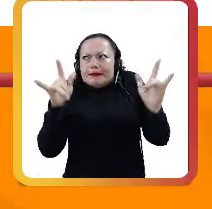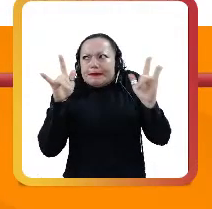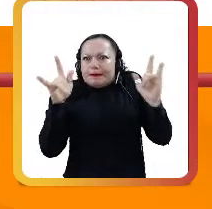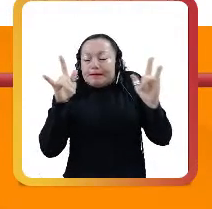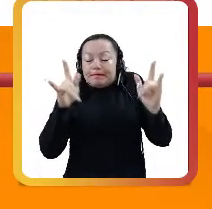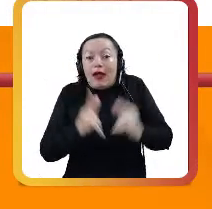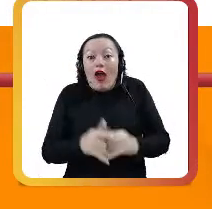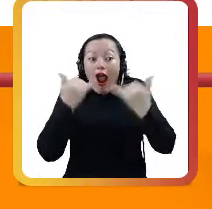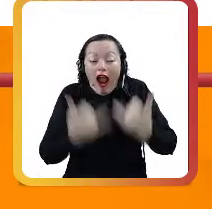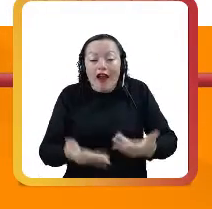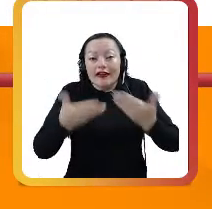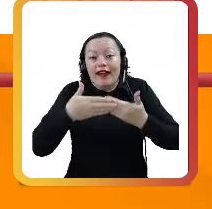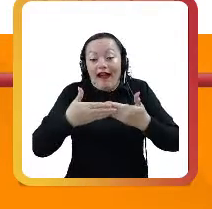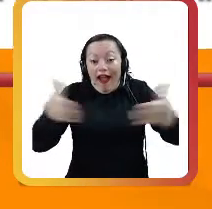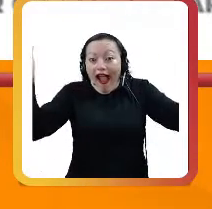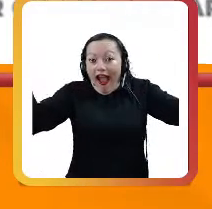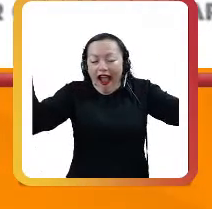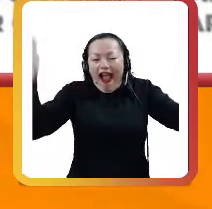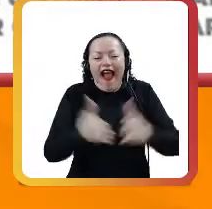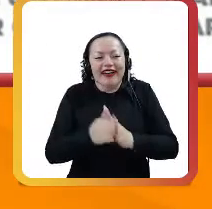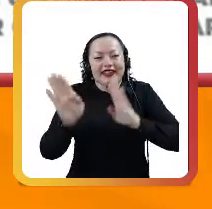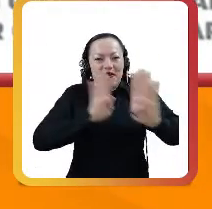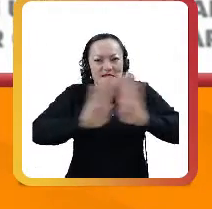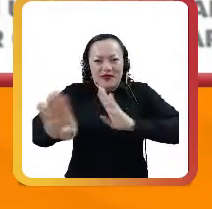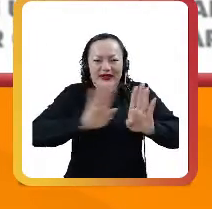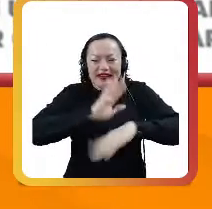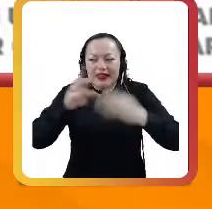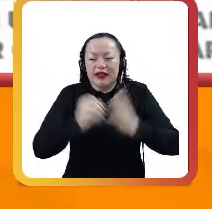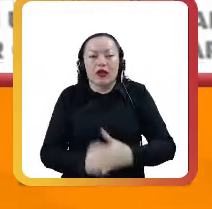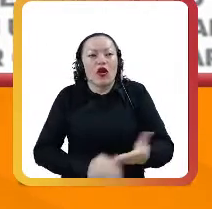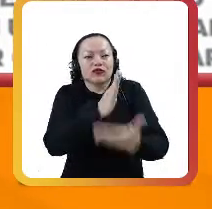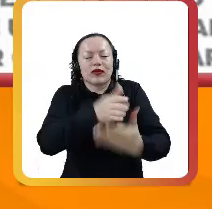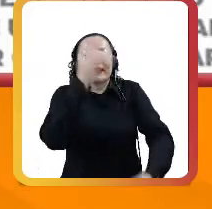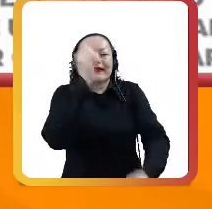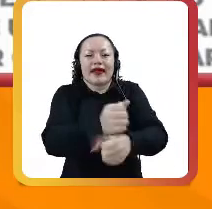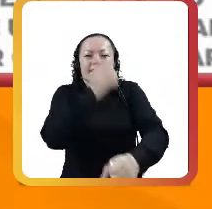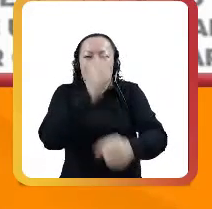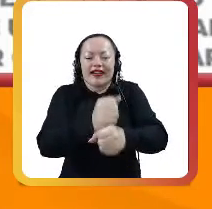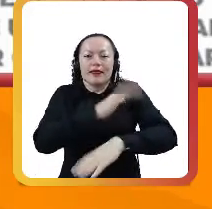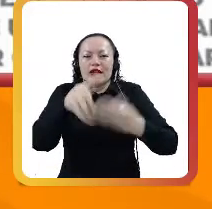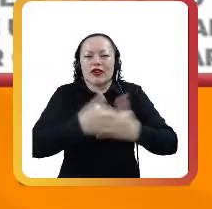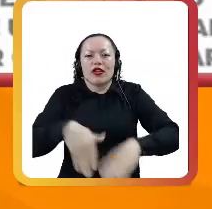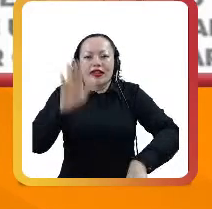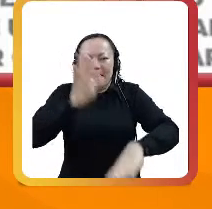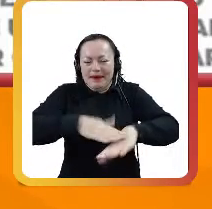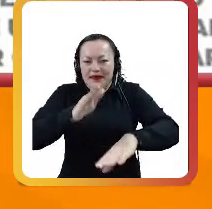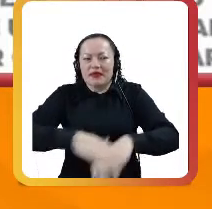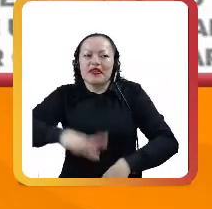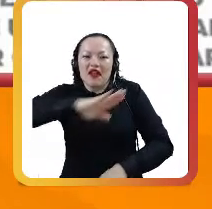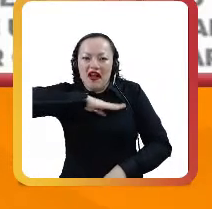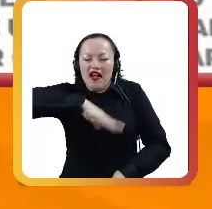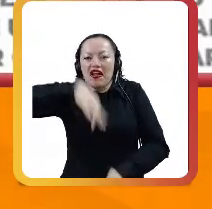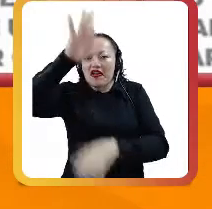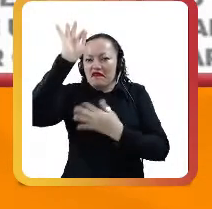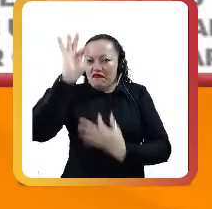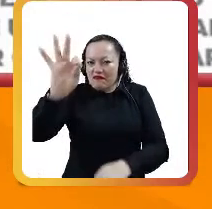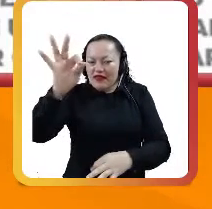pueden reabrir nuevamente sus puertas o salen a laborar porque tienen el permiso de la alcaldía municipal.